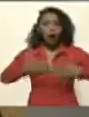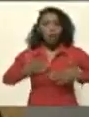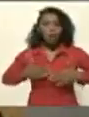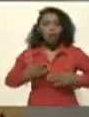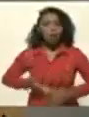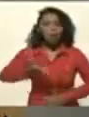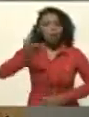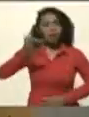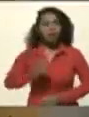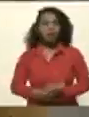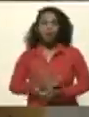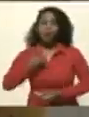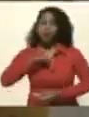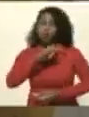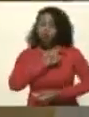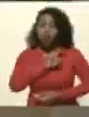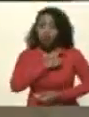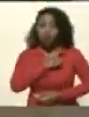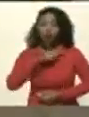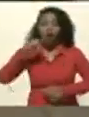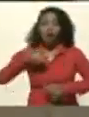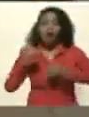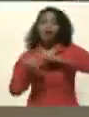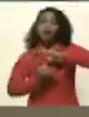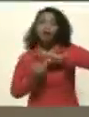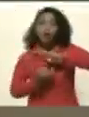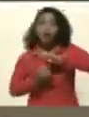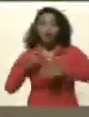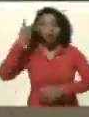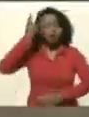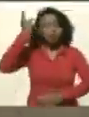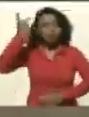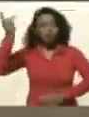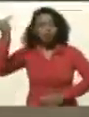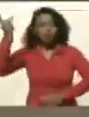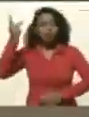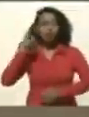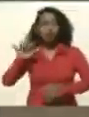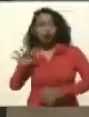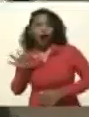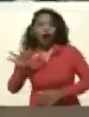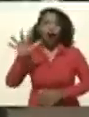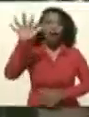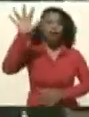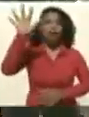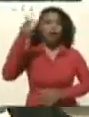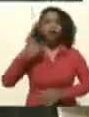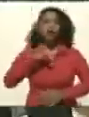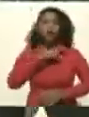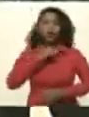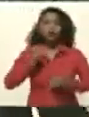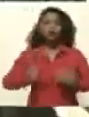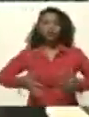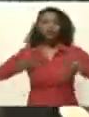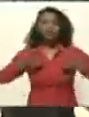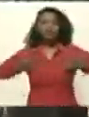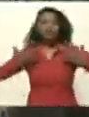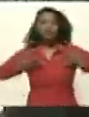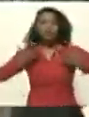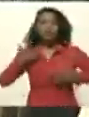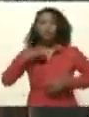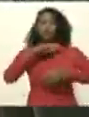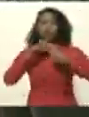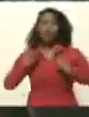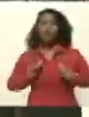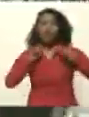así que bueno estamos aquí en el instituto psicopedagógico el ávila y estábamos muy contentos realmente hemos iniciado